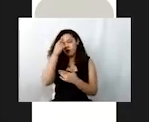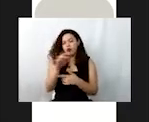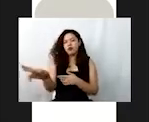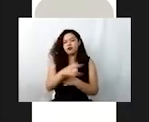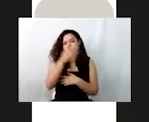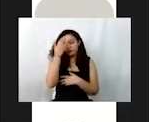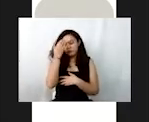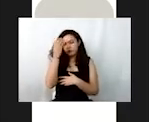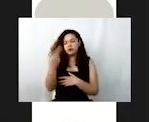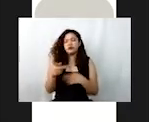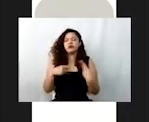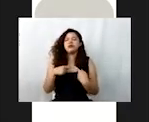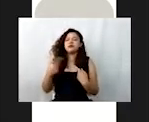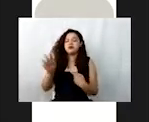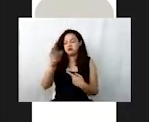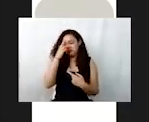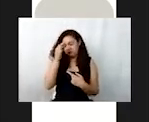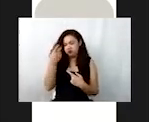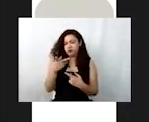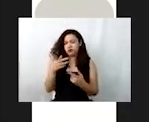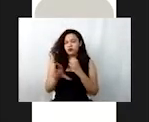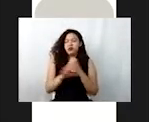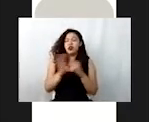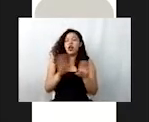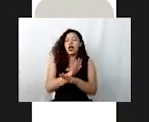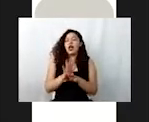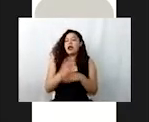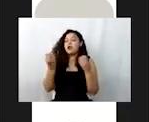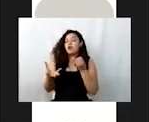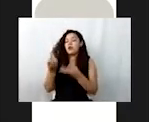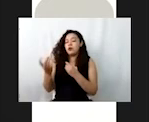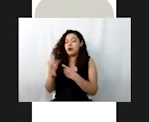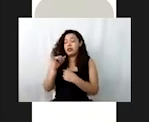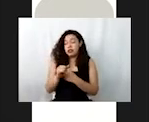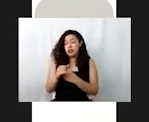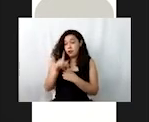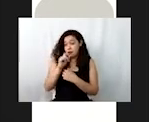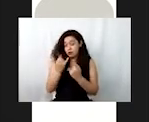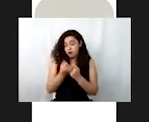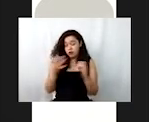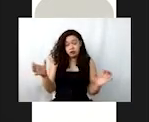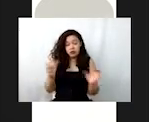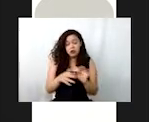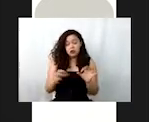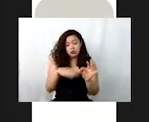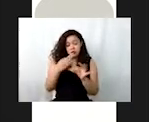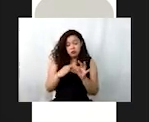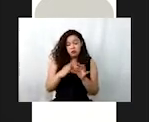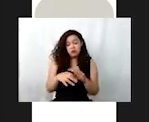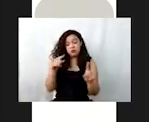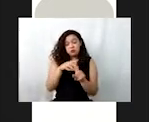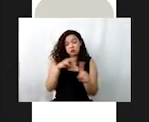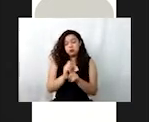reconocimiento de las personas y su capacidad de generar cambios está también alineado al cumplimiento de los objetivos de